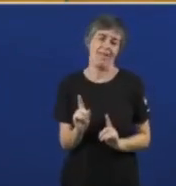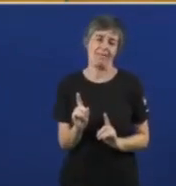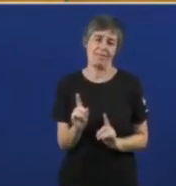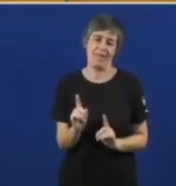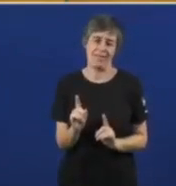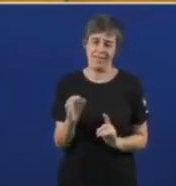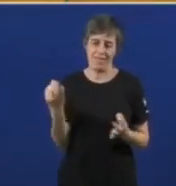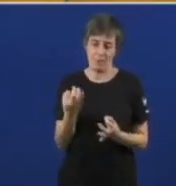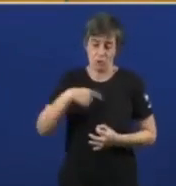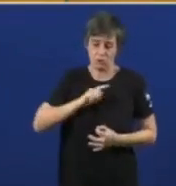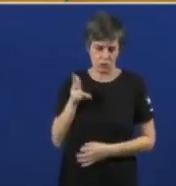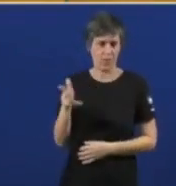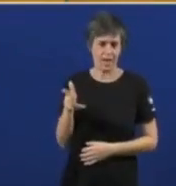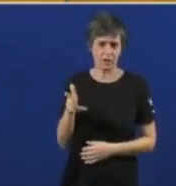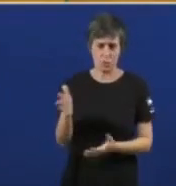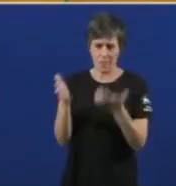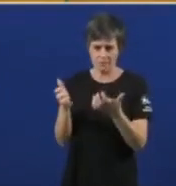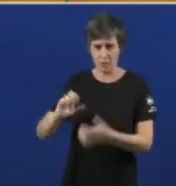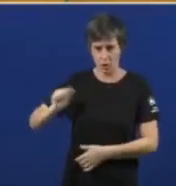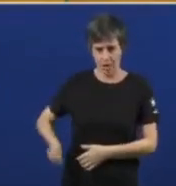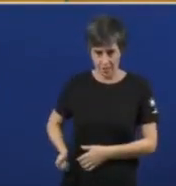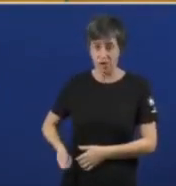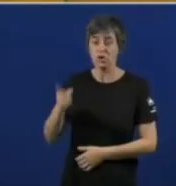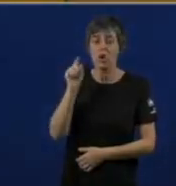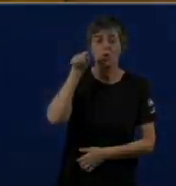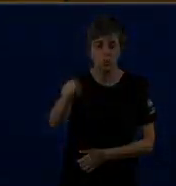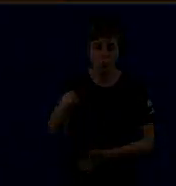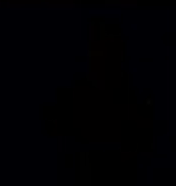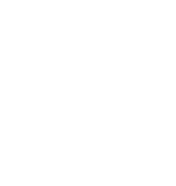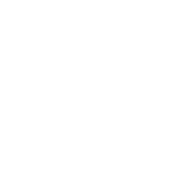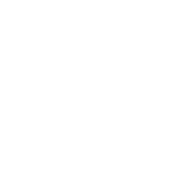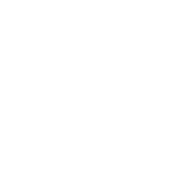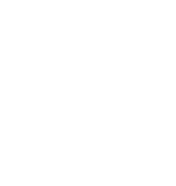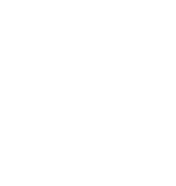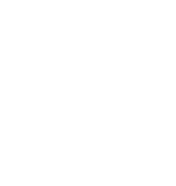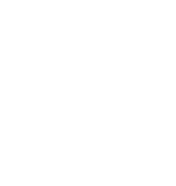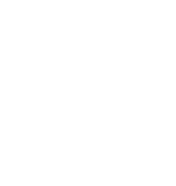é vostede. Quizáis o que lle cegan son as portas xiratorias, señor Feijóo. Gracias, señora